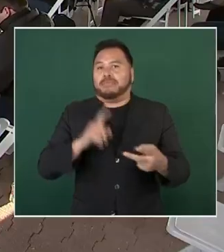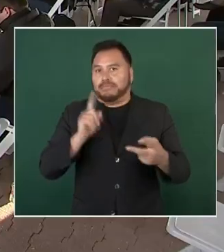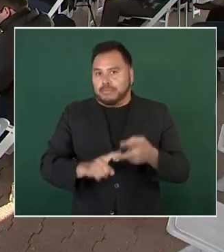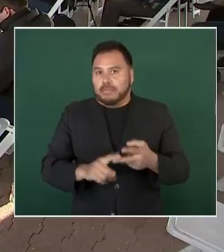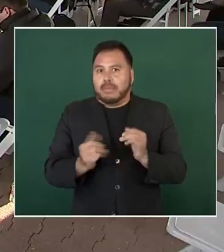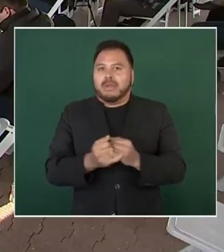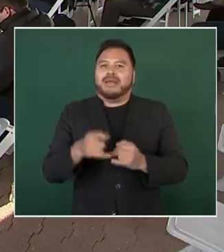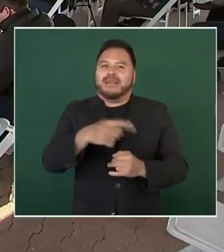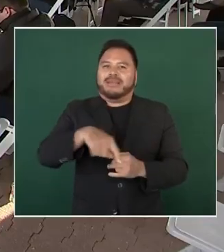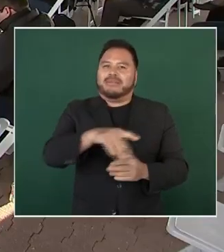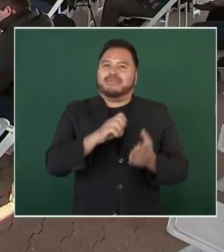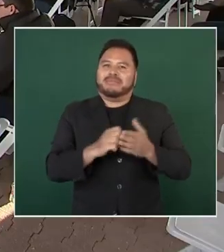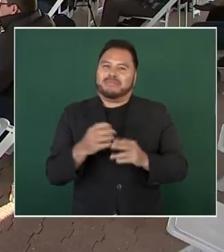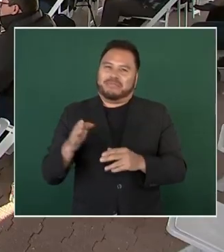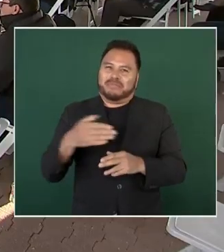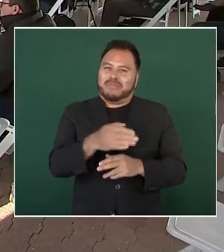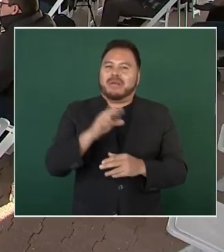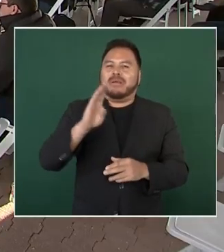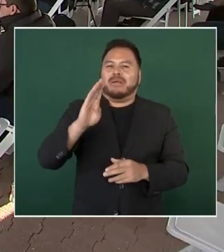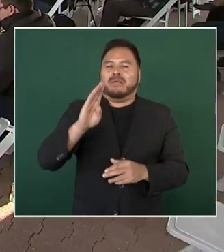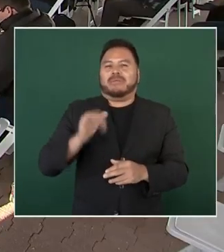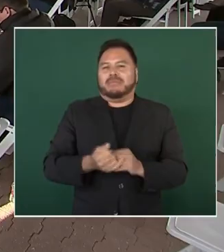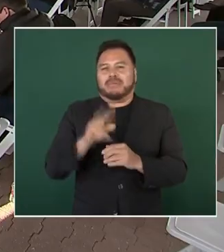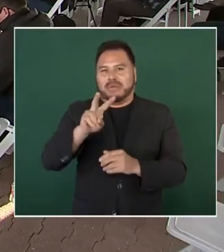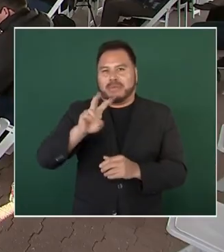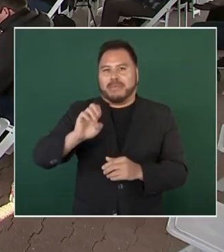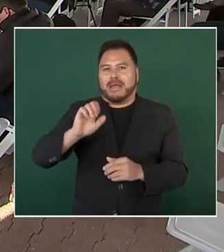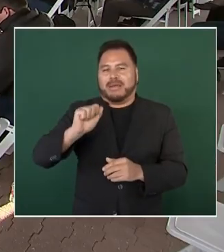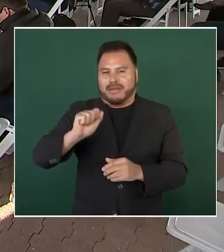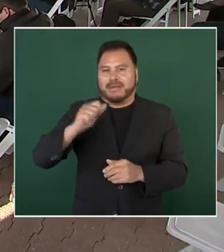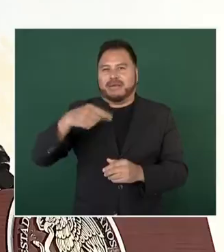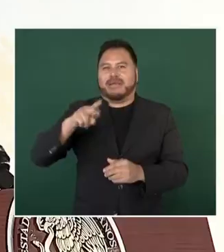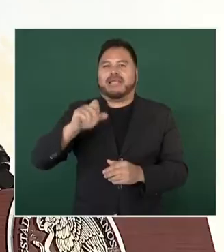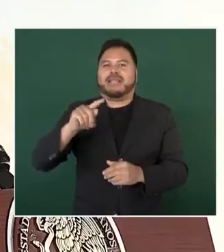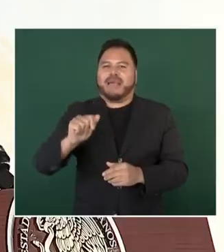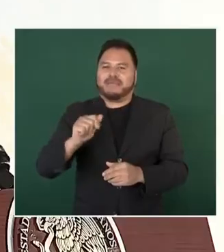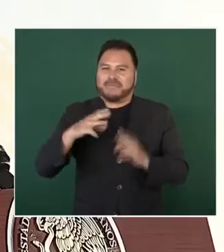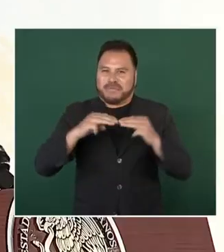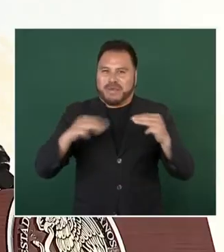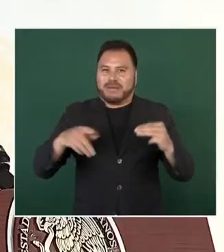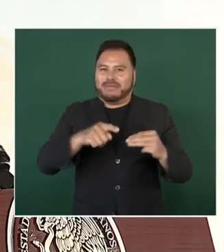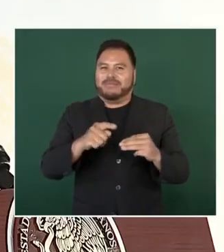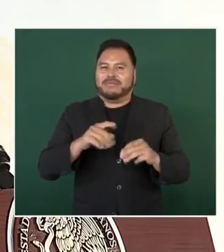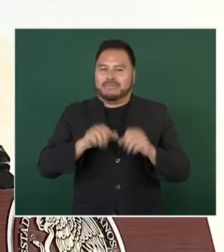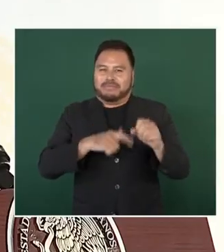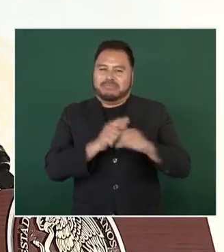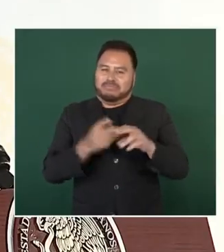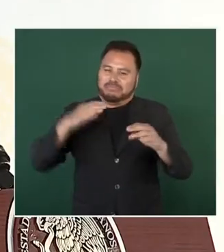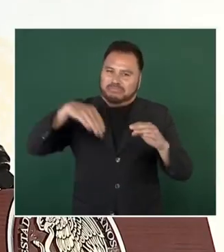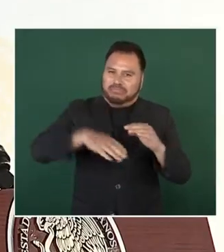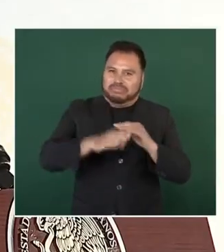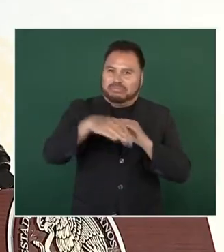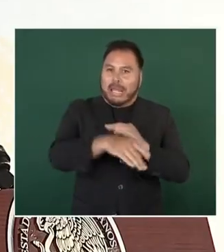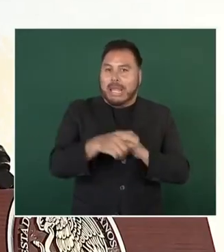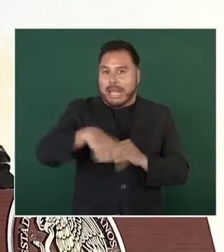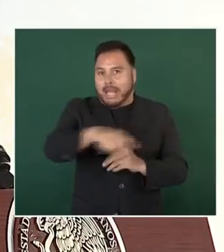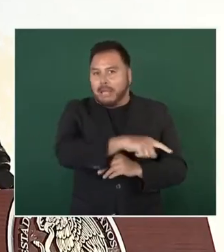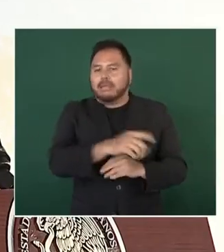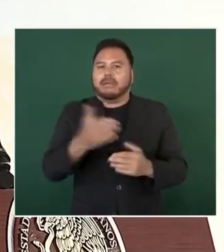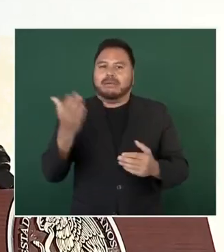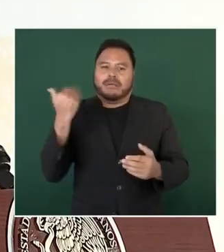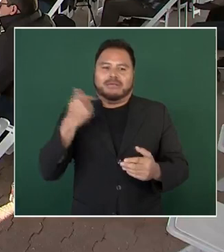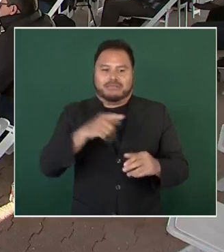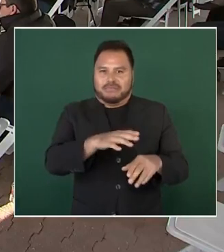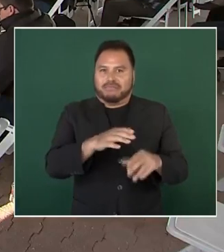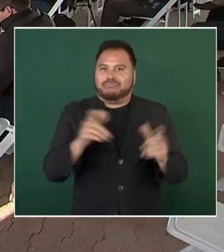de la vaquita marina a través de un proyecto de sembrado de bloques de concreto en la zona de tolerancia cero, que aquí